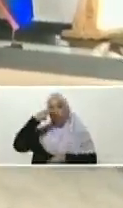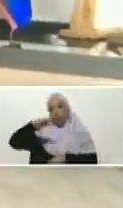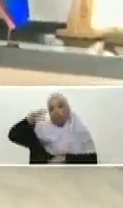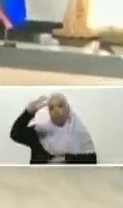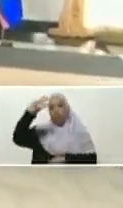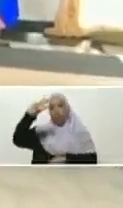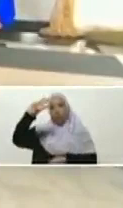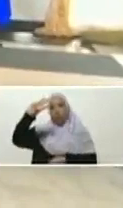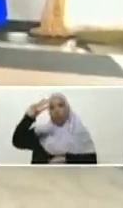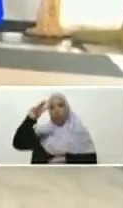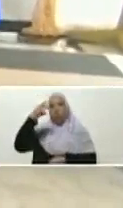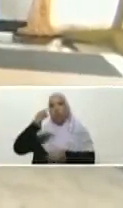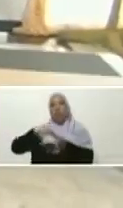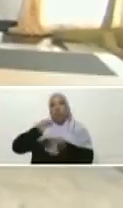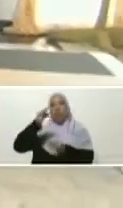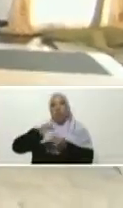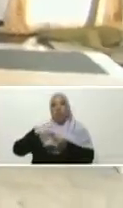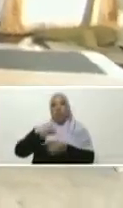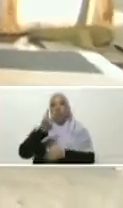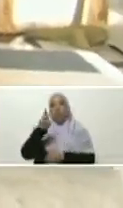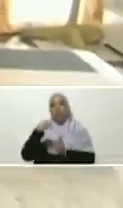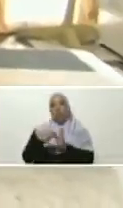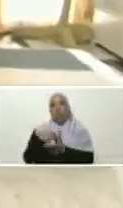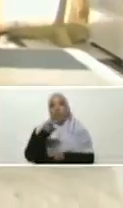En septiembre 2021,